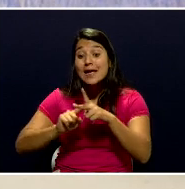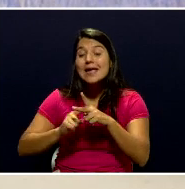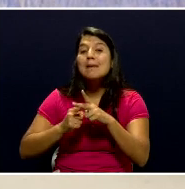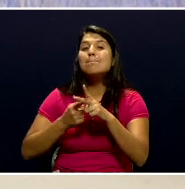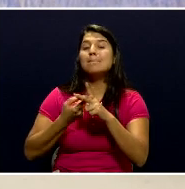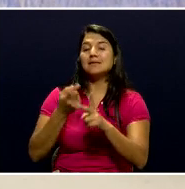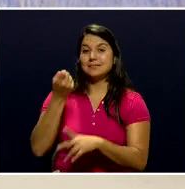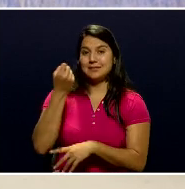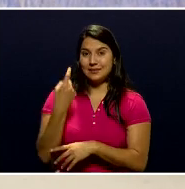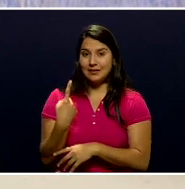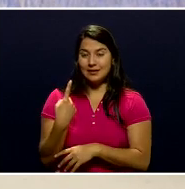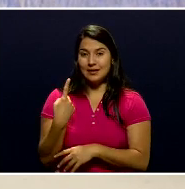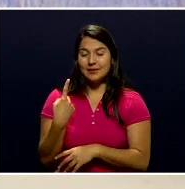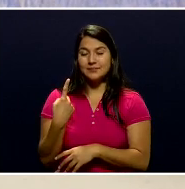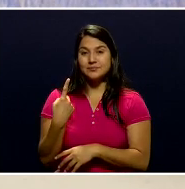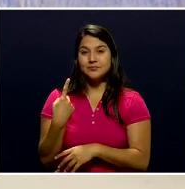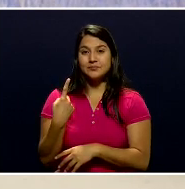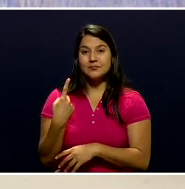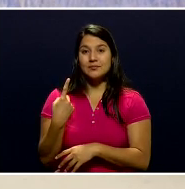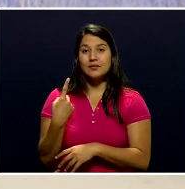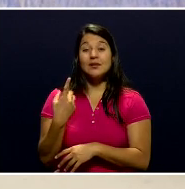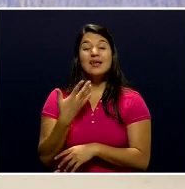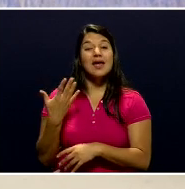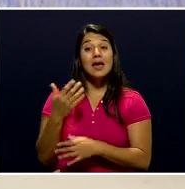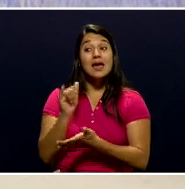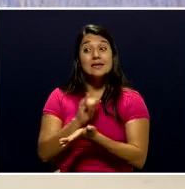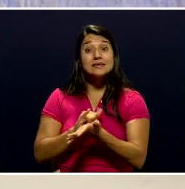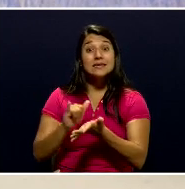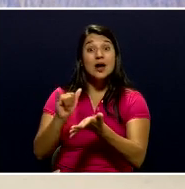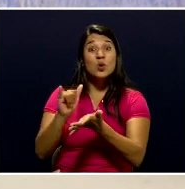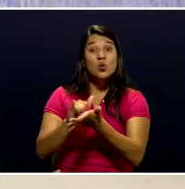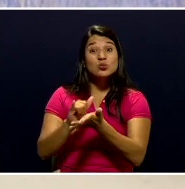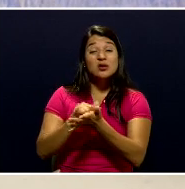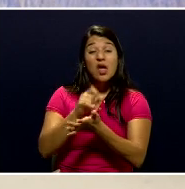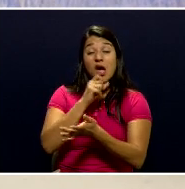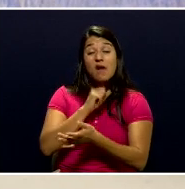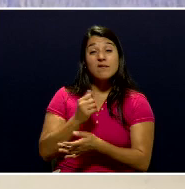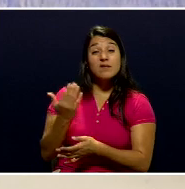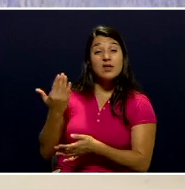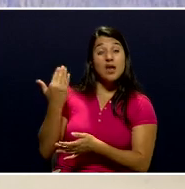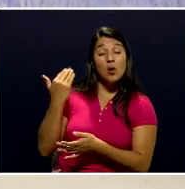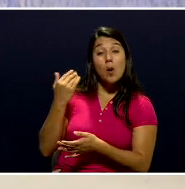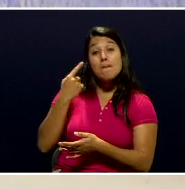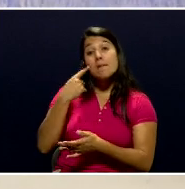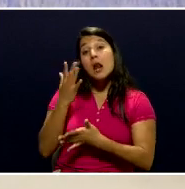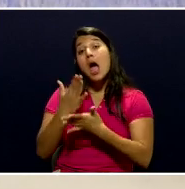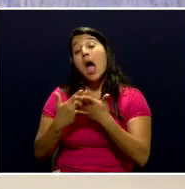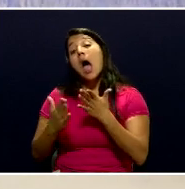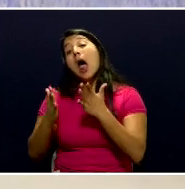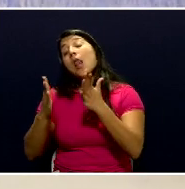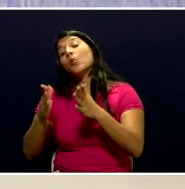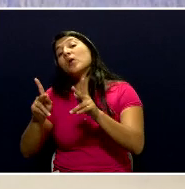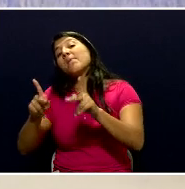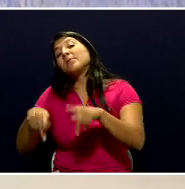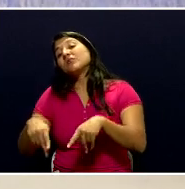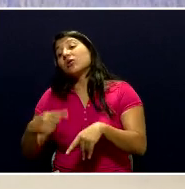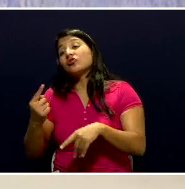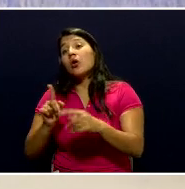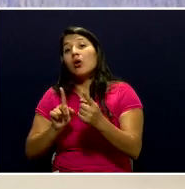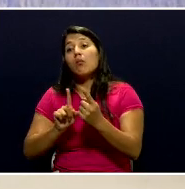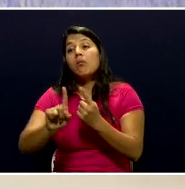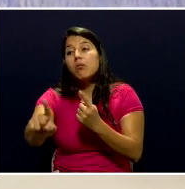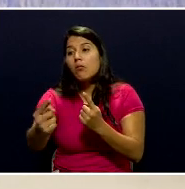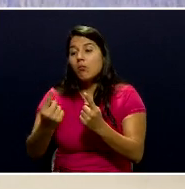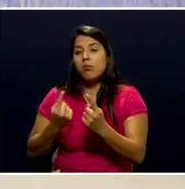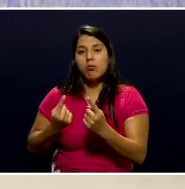empezar a entender que aquel San José, que para unos es el lugar de atravesar para venir de un punto